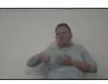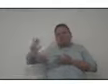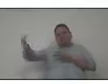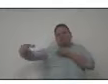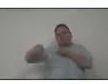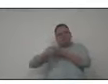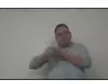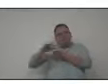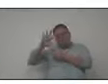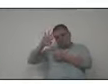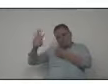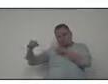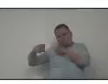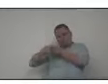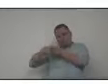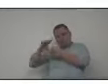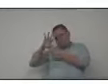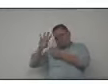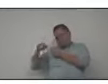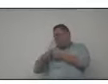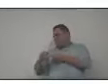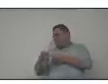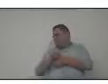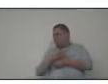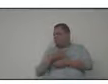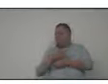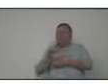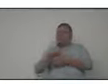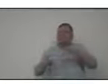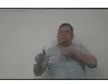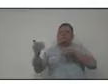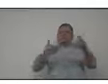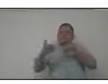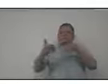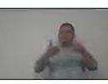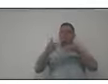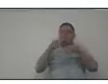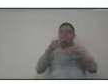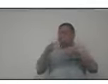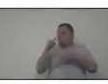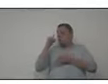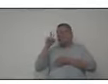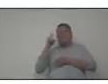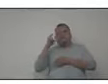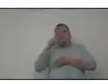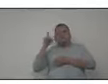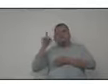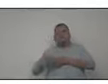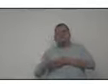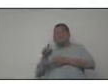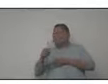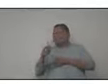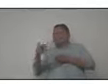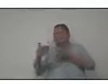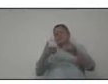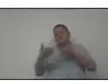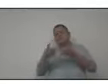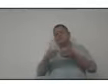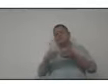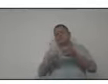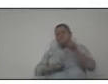tanto de tenerle oportunidad a los usuarios, pero como lo dice el gobernador, es una forma de